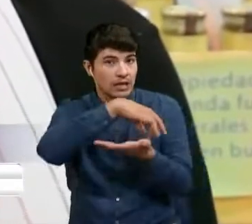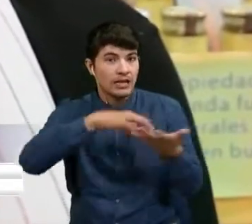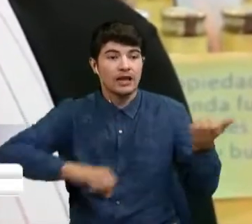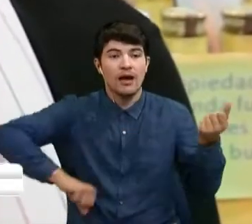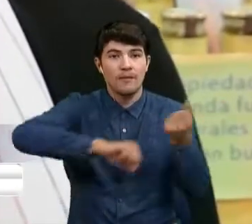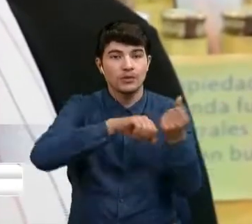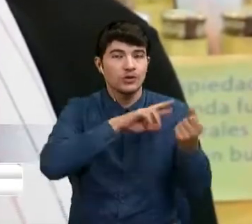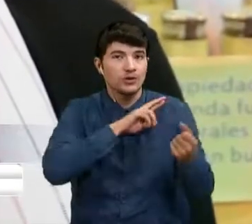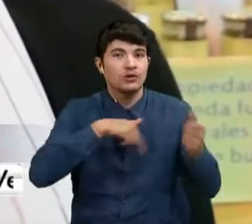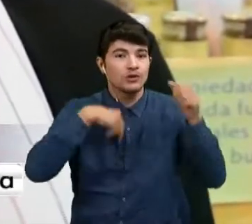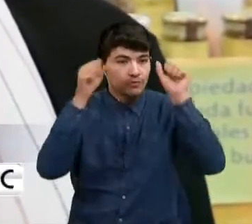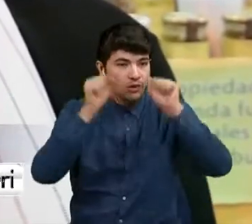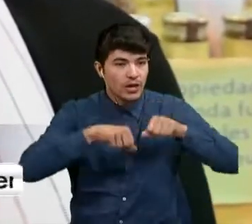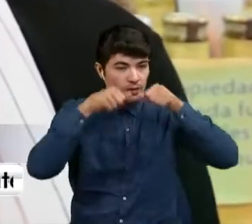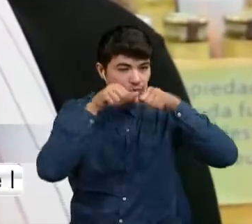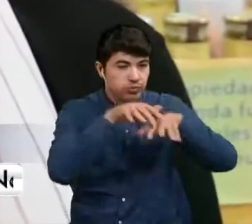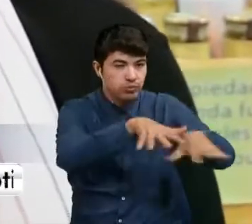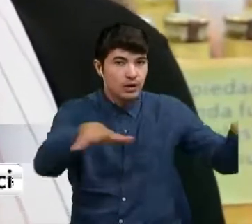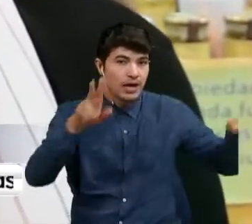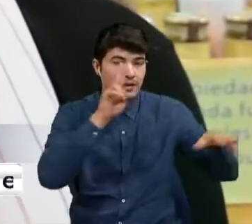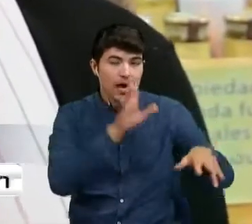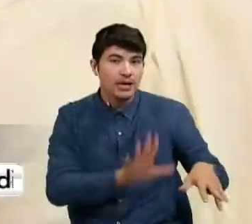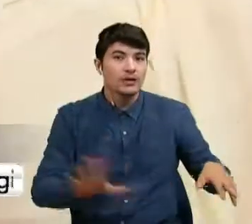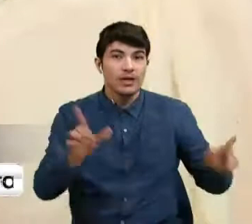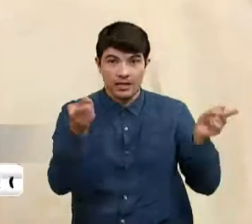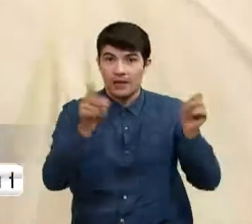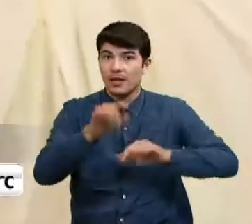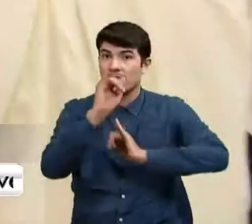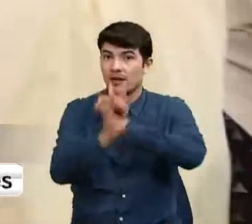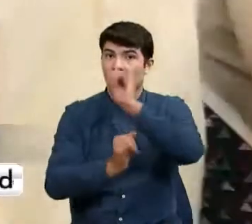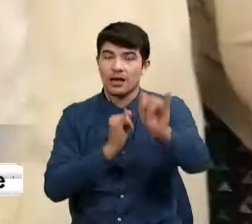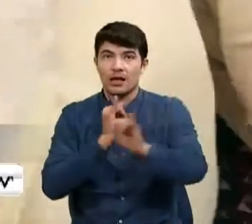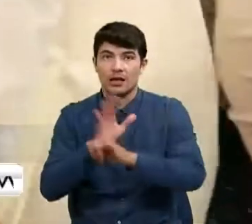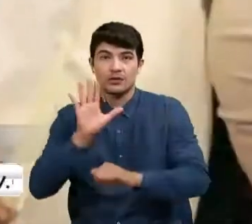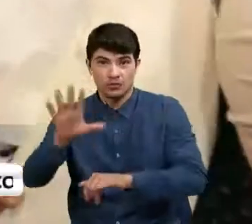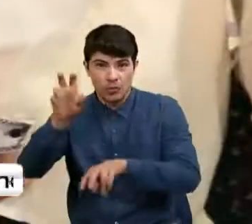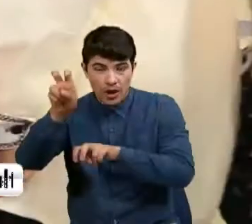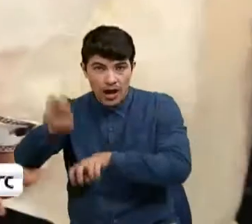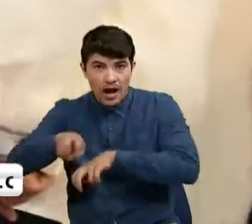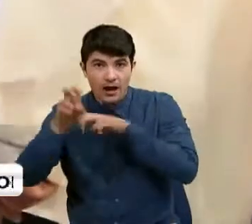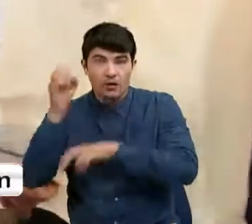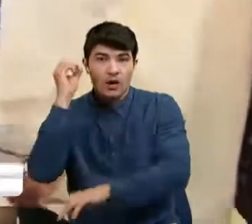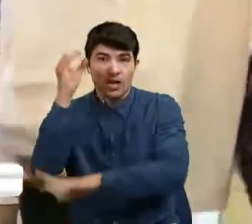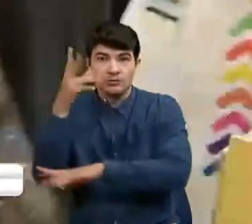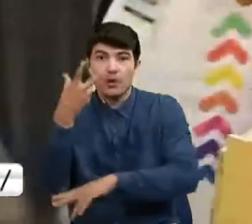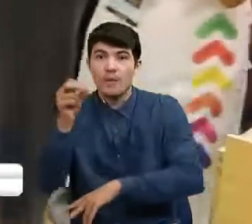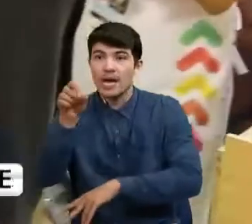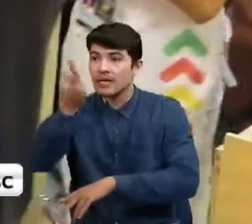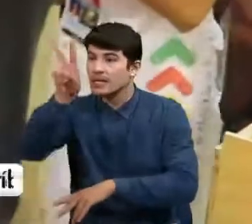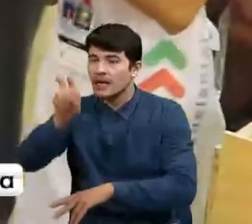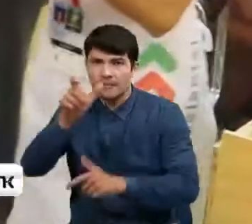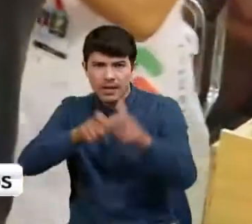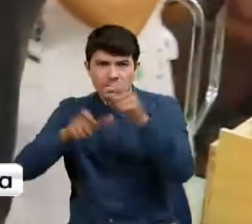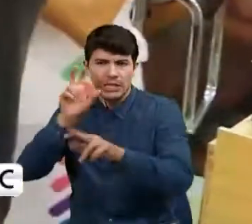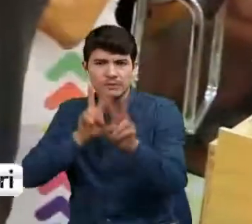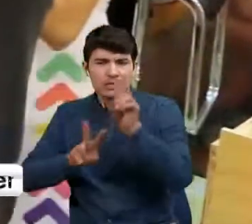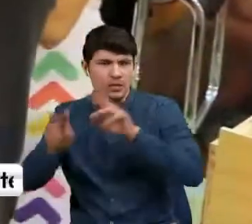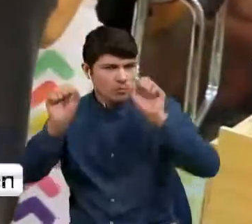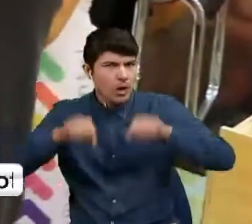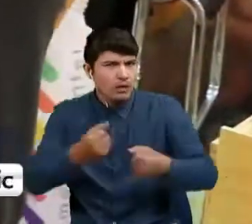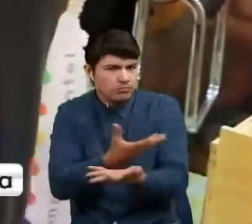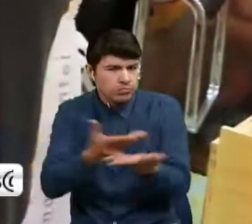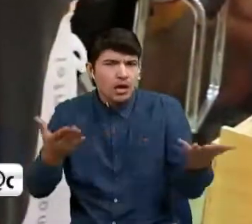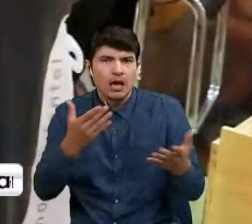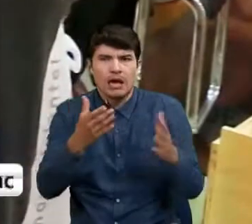a conocer tanto a nivel internacional como a nivel nacional. En Agroexpo 2017, los visitantes podrán encontrar productos santandereanos